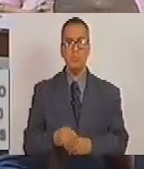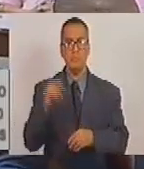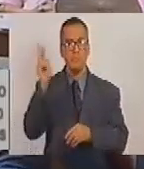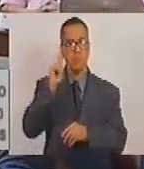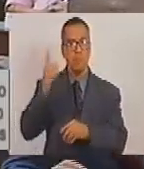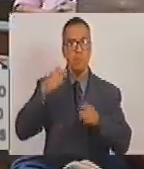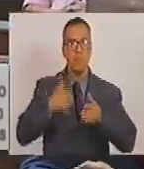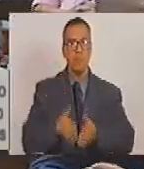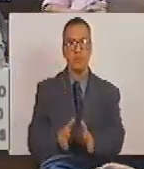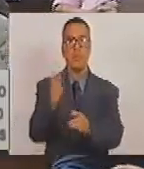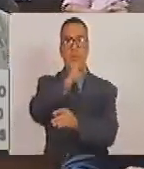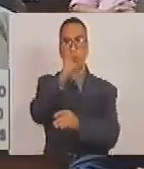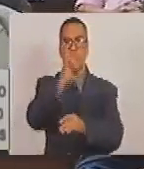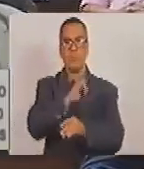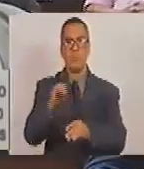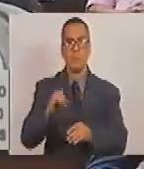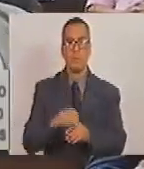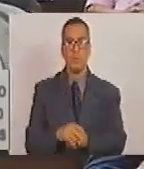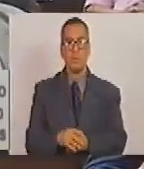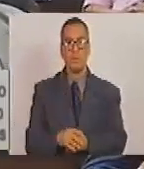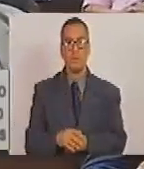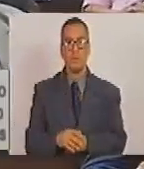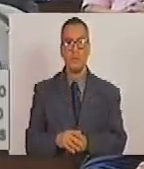Venezuela nació en el Zulia.